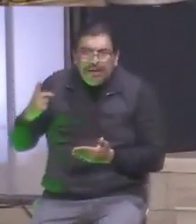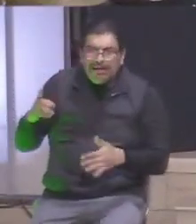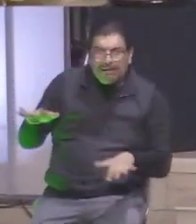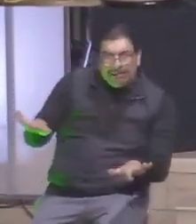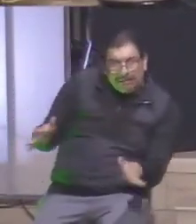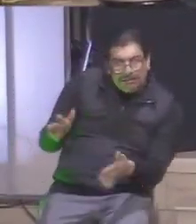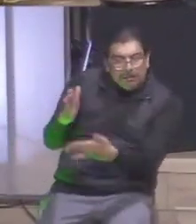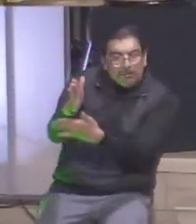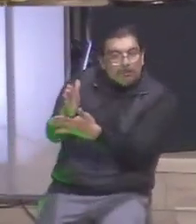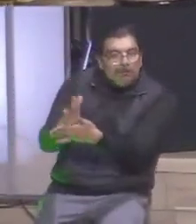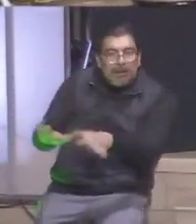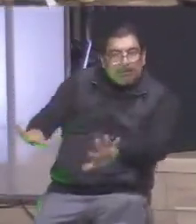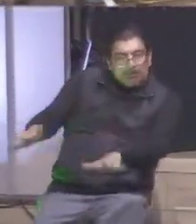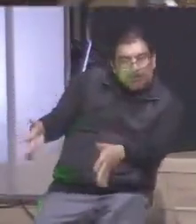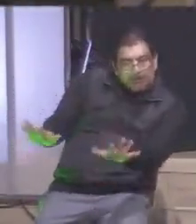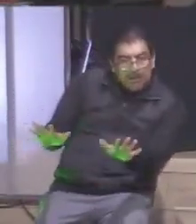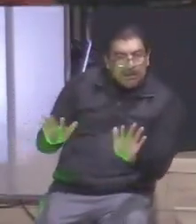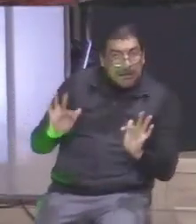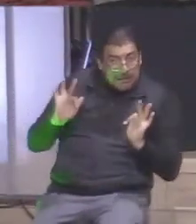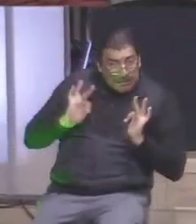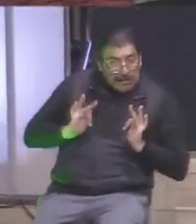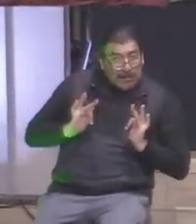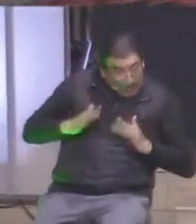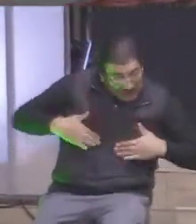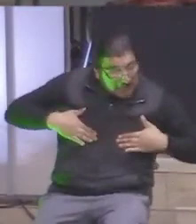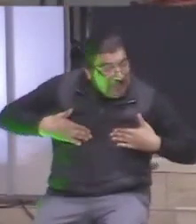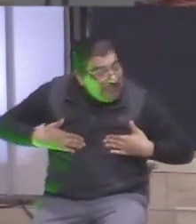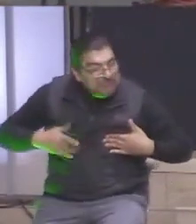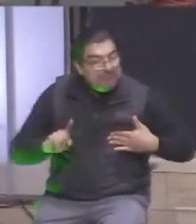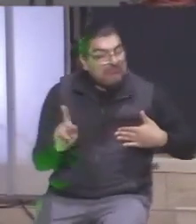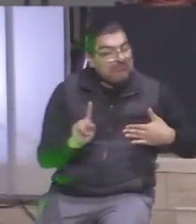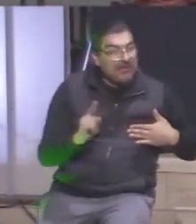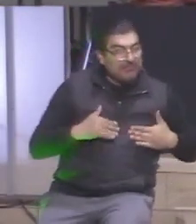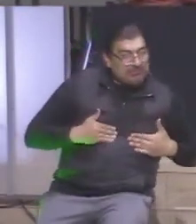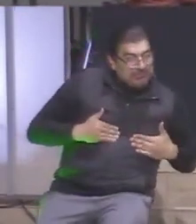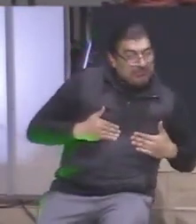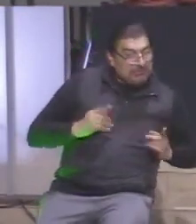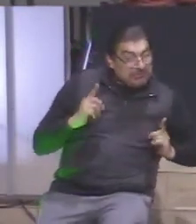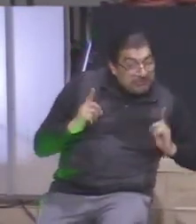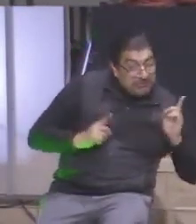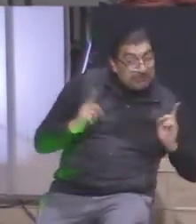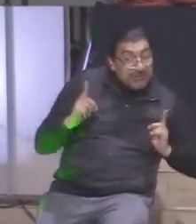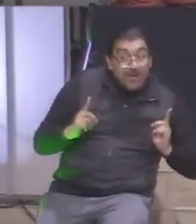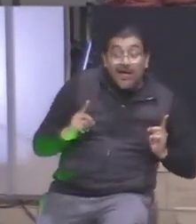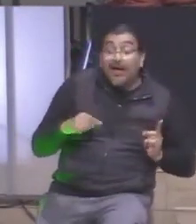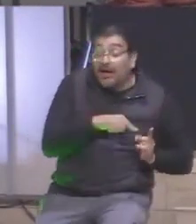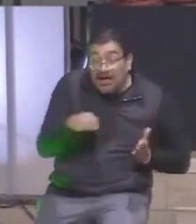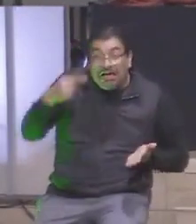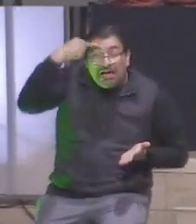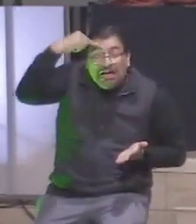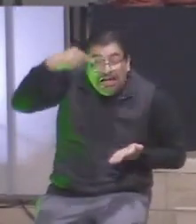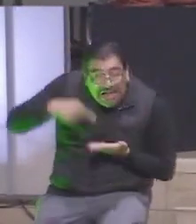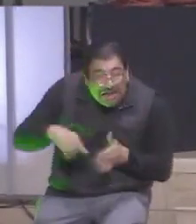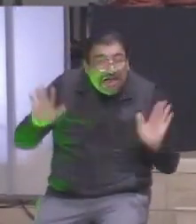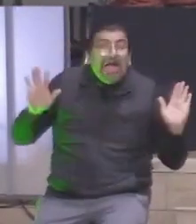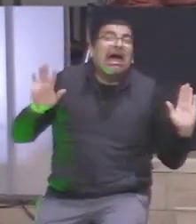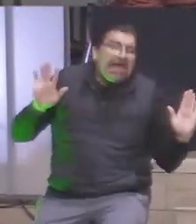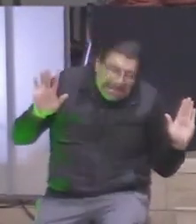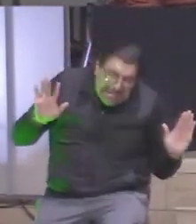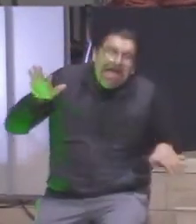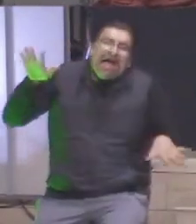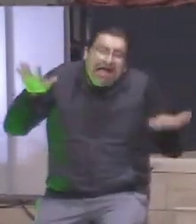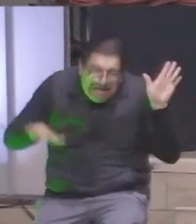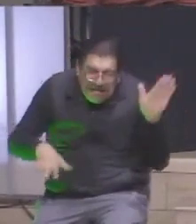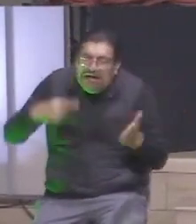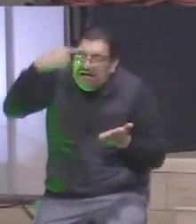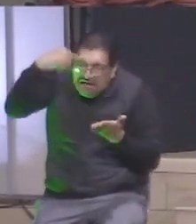medias nosotros no confiamos completamente en Dios nosotros creemos que confiamos algunas veces en Dios si